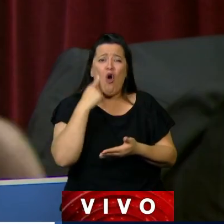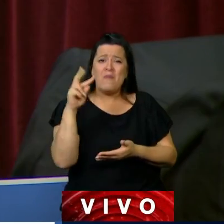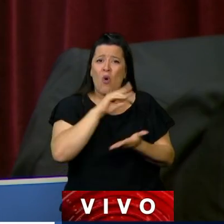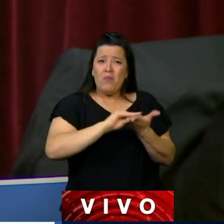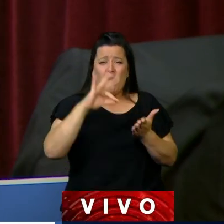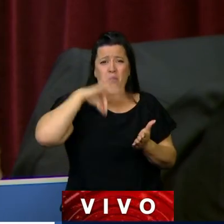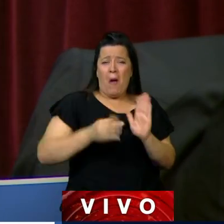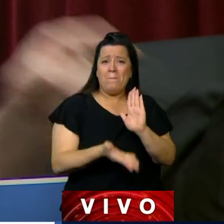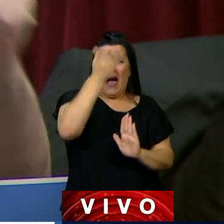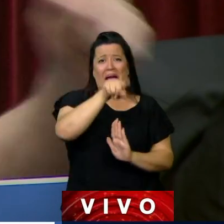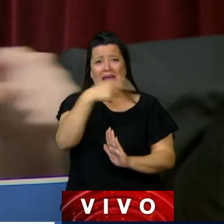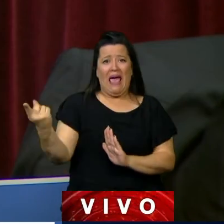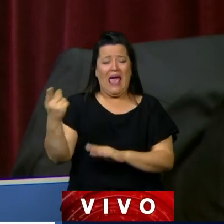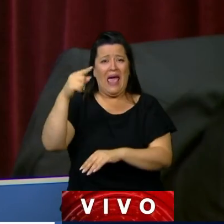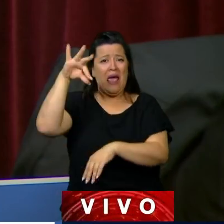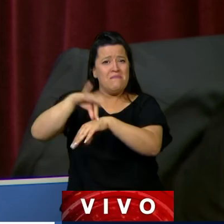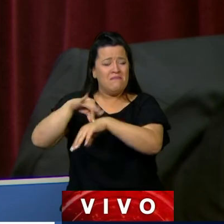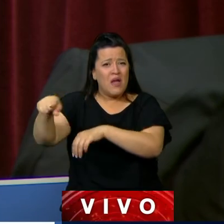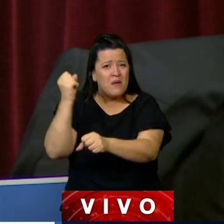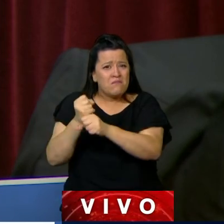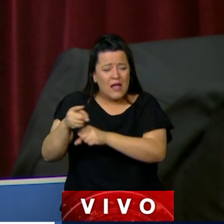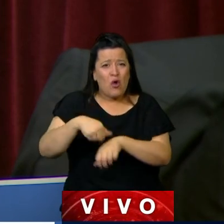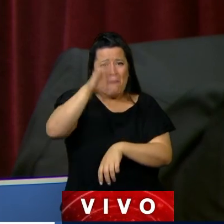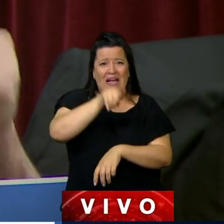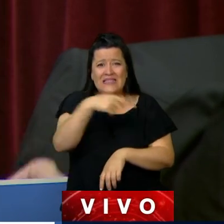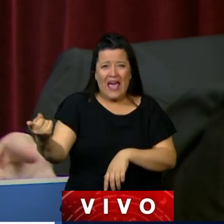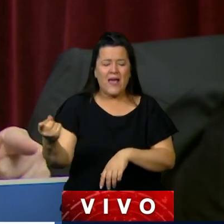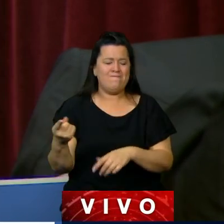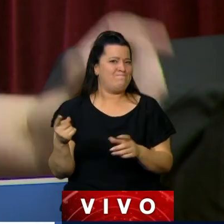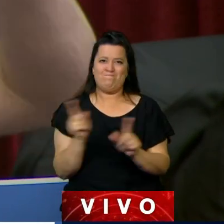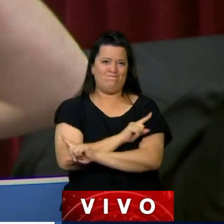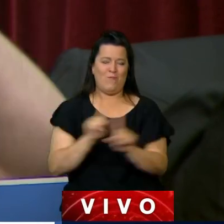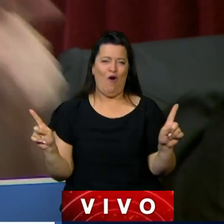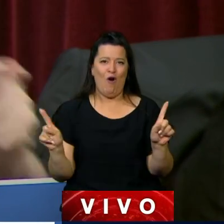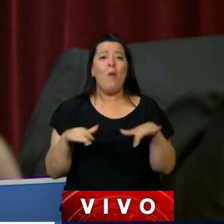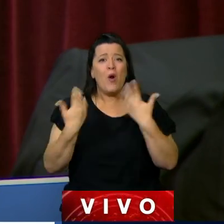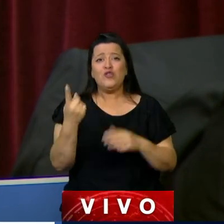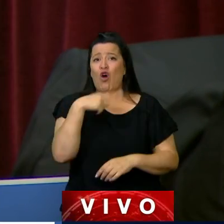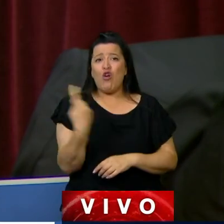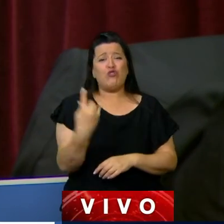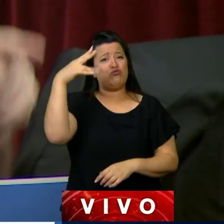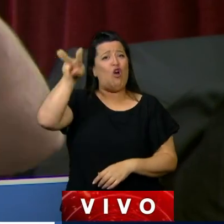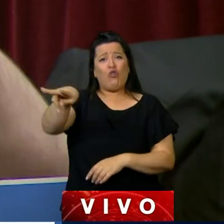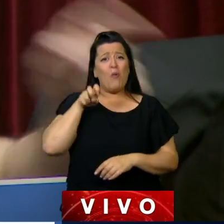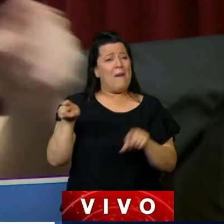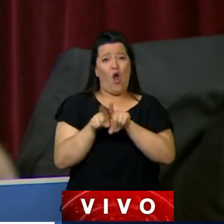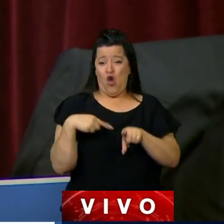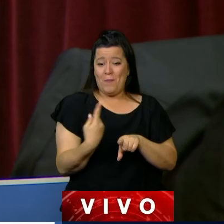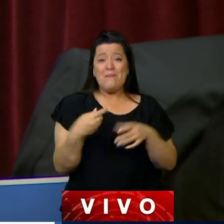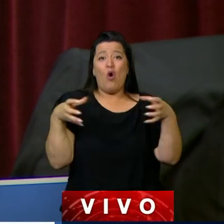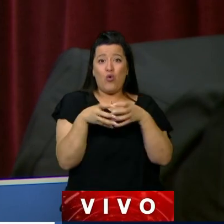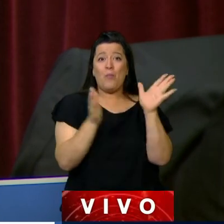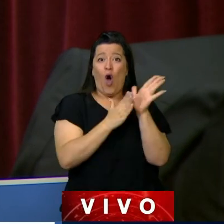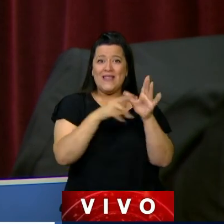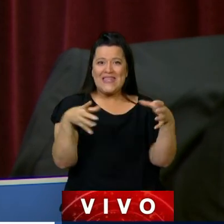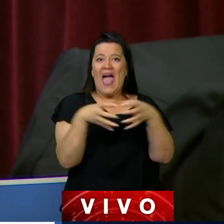cobrar más de lo que gana un trabajador o una trabajadora? Por eso nosotros cobramos lo mismo que un trabajador y destinamos el